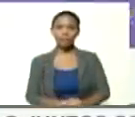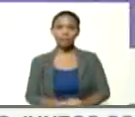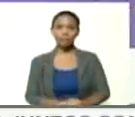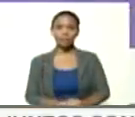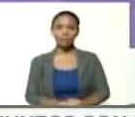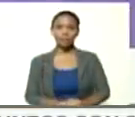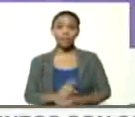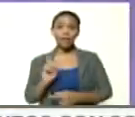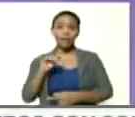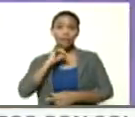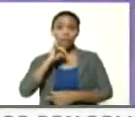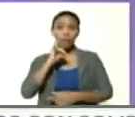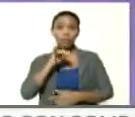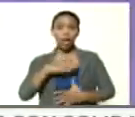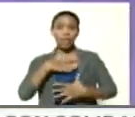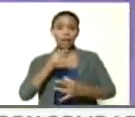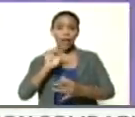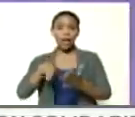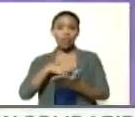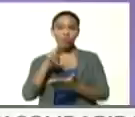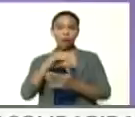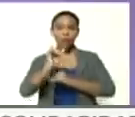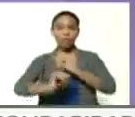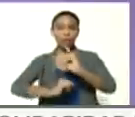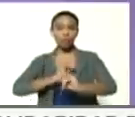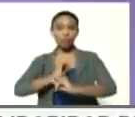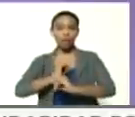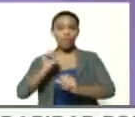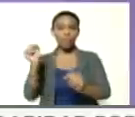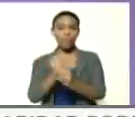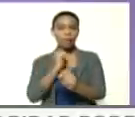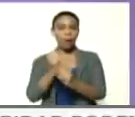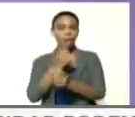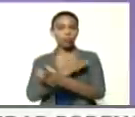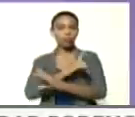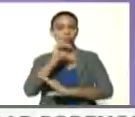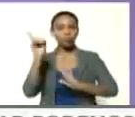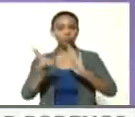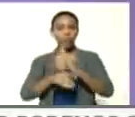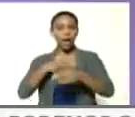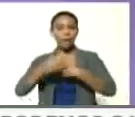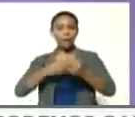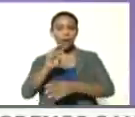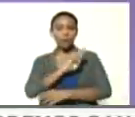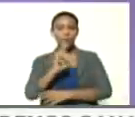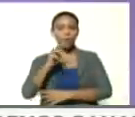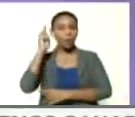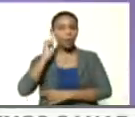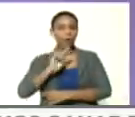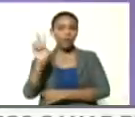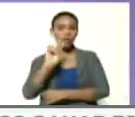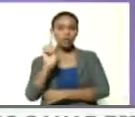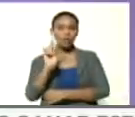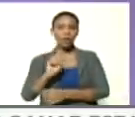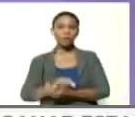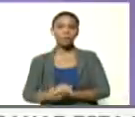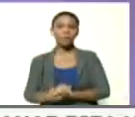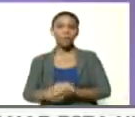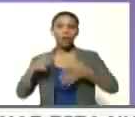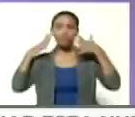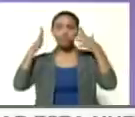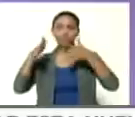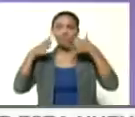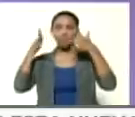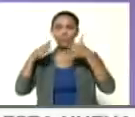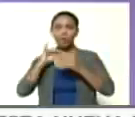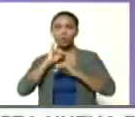ha sido información de interés nacional e internacional y las gestiones diplomáticas que realiza la República Bolivariana de Venezuela, orientaciones